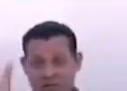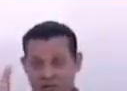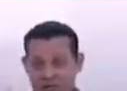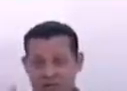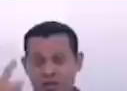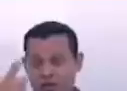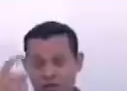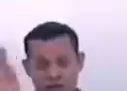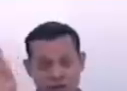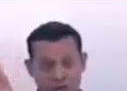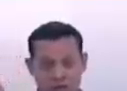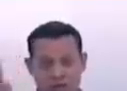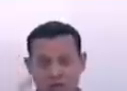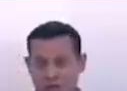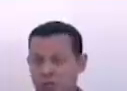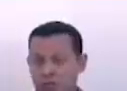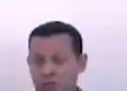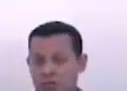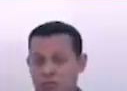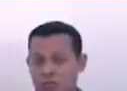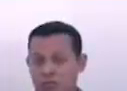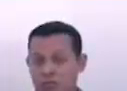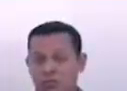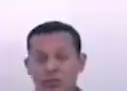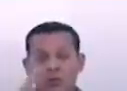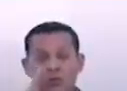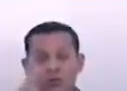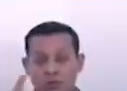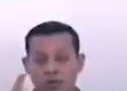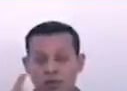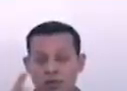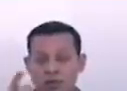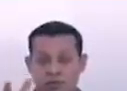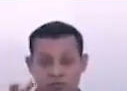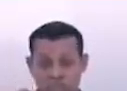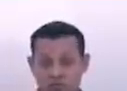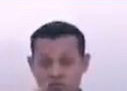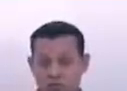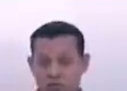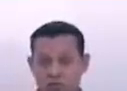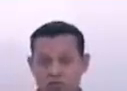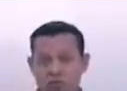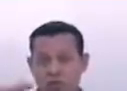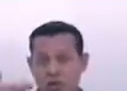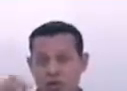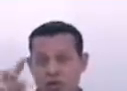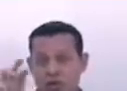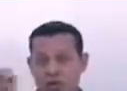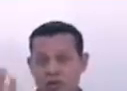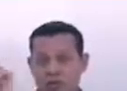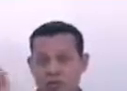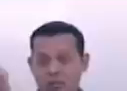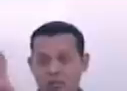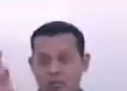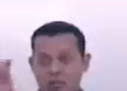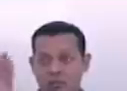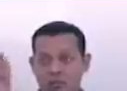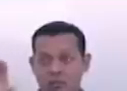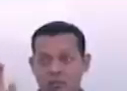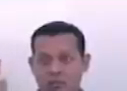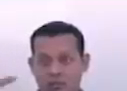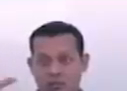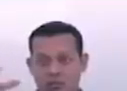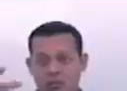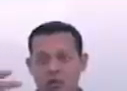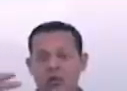el respeto entre diputados. Hemos visto una intervención del diputado Germán Brook contra una diputada